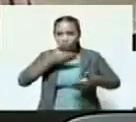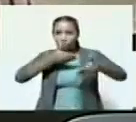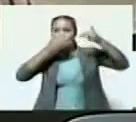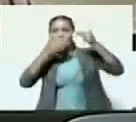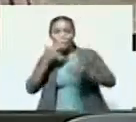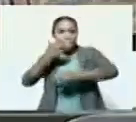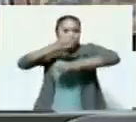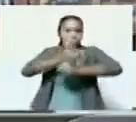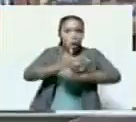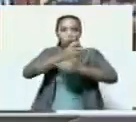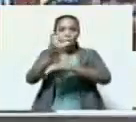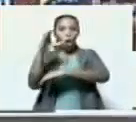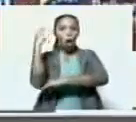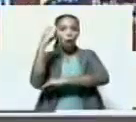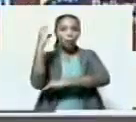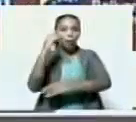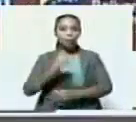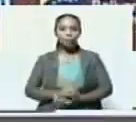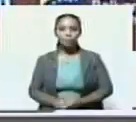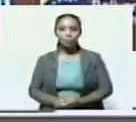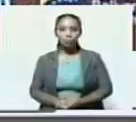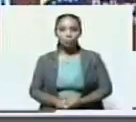narcotraficantes colombianos,